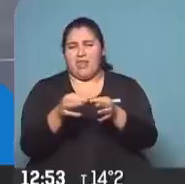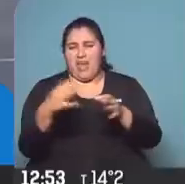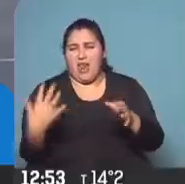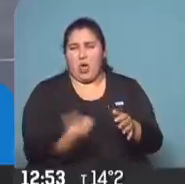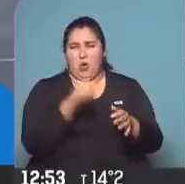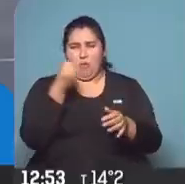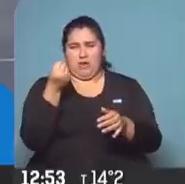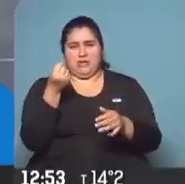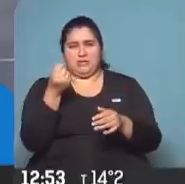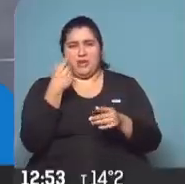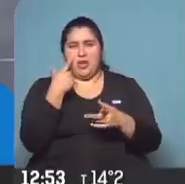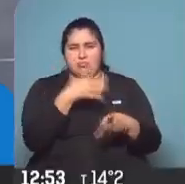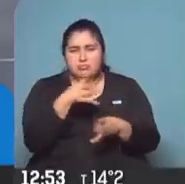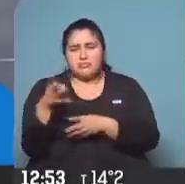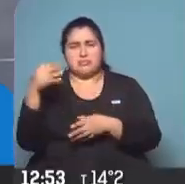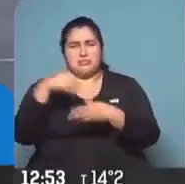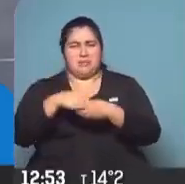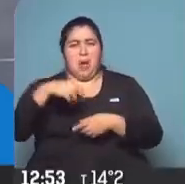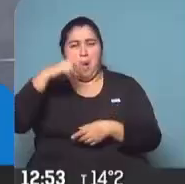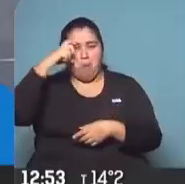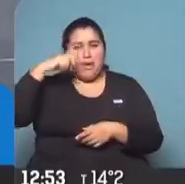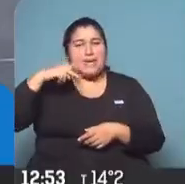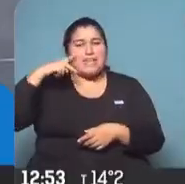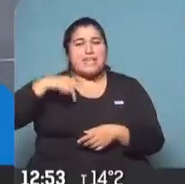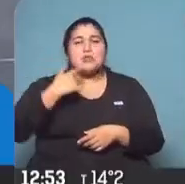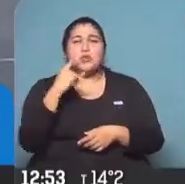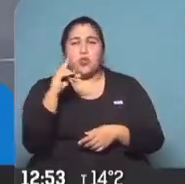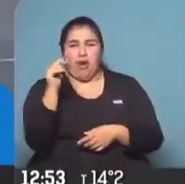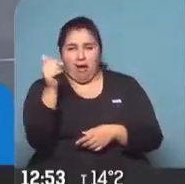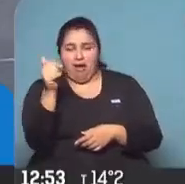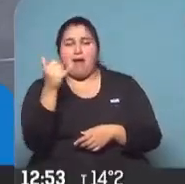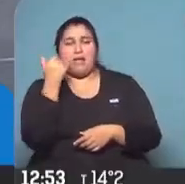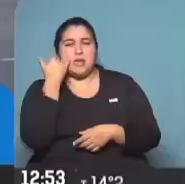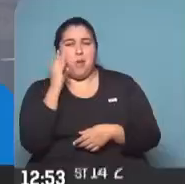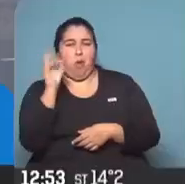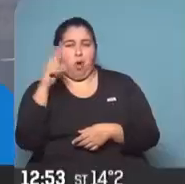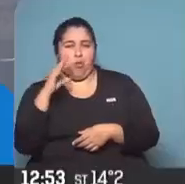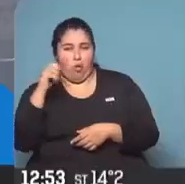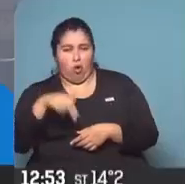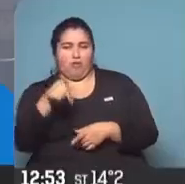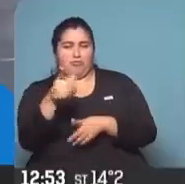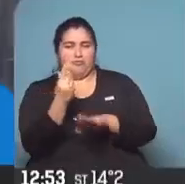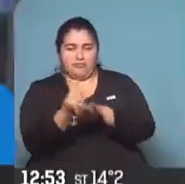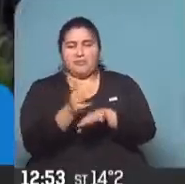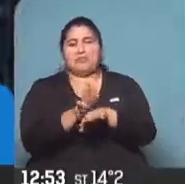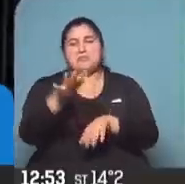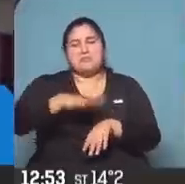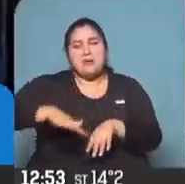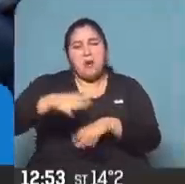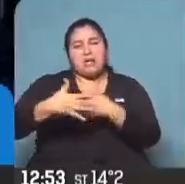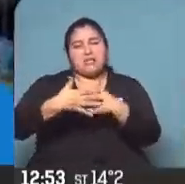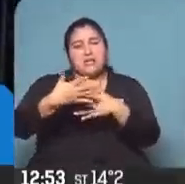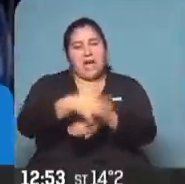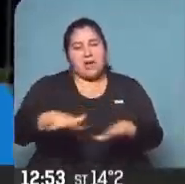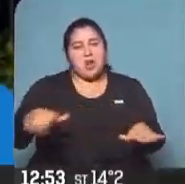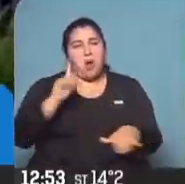operando en península camber y en la isla borbón hoy se encuentra relación de zárate a orillas del río paraná de las palmas